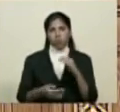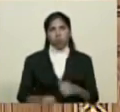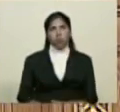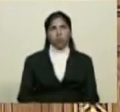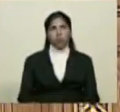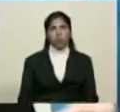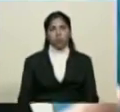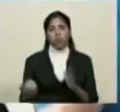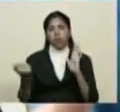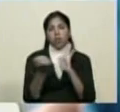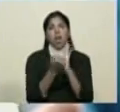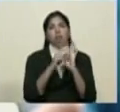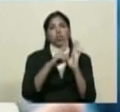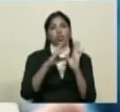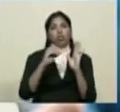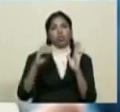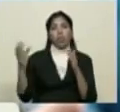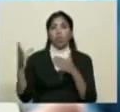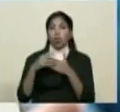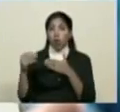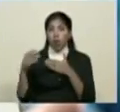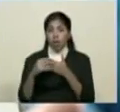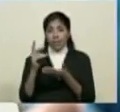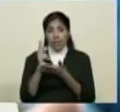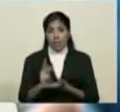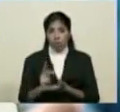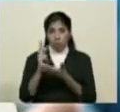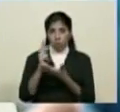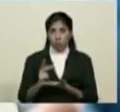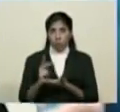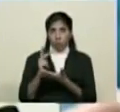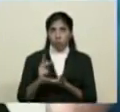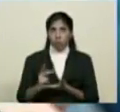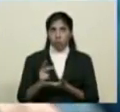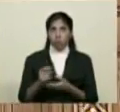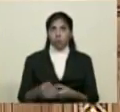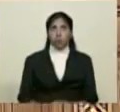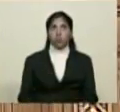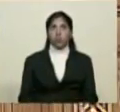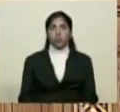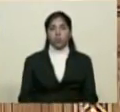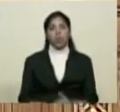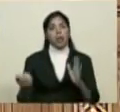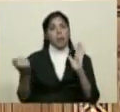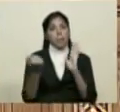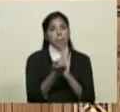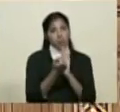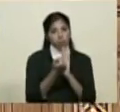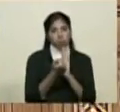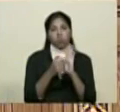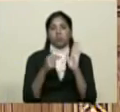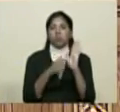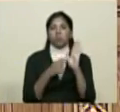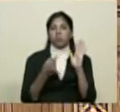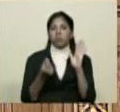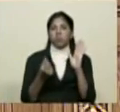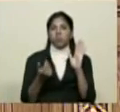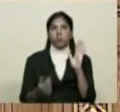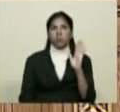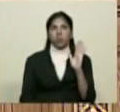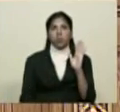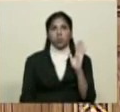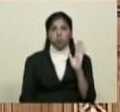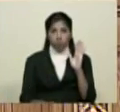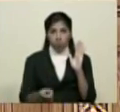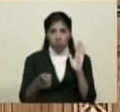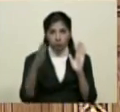200 dólares por kilogramos el precio referencial de ese producto adivinen